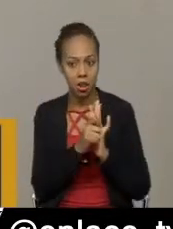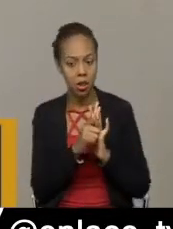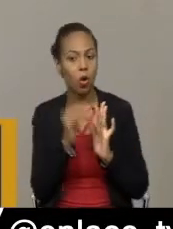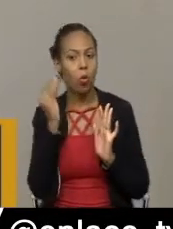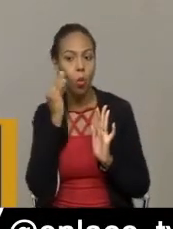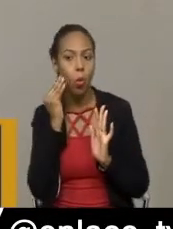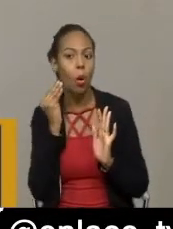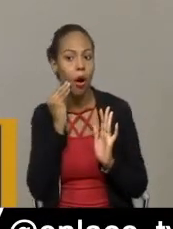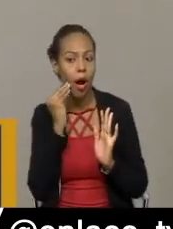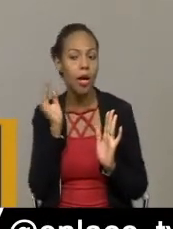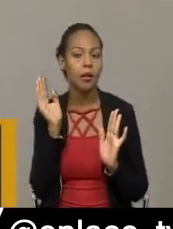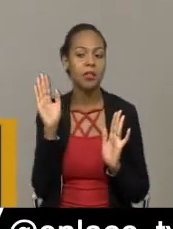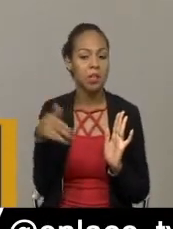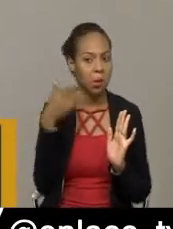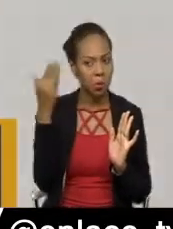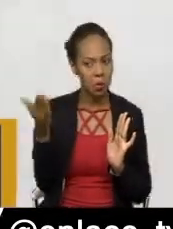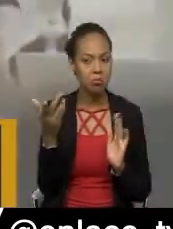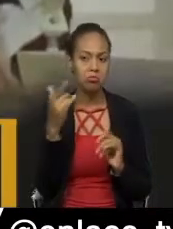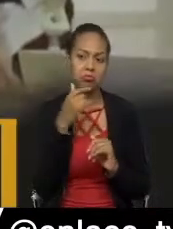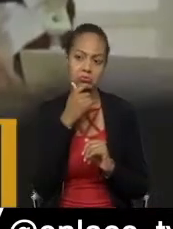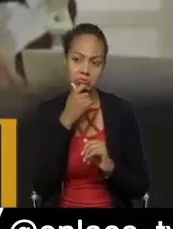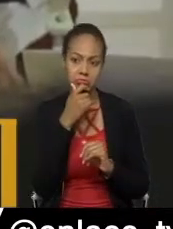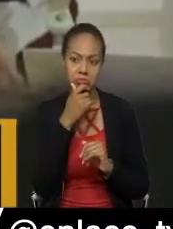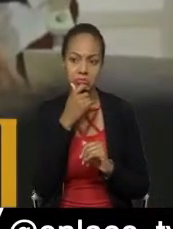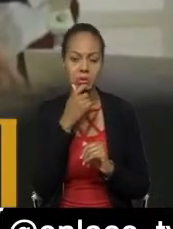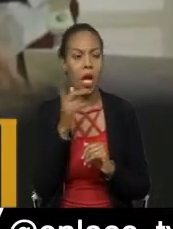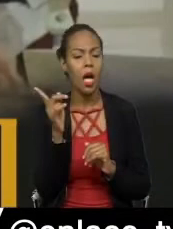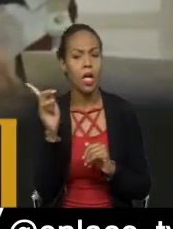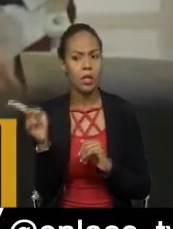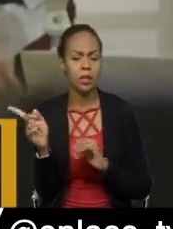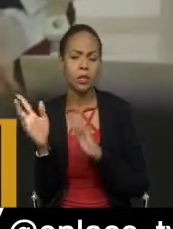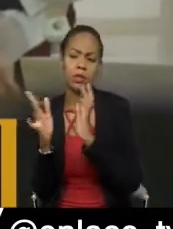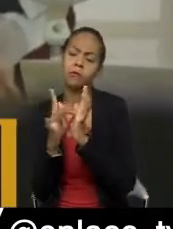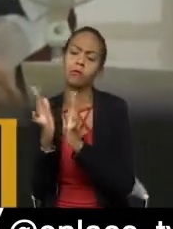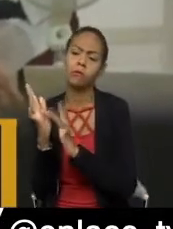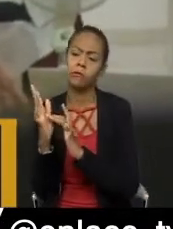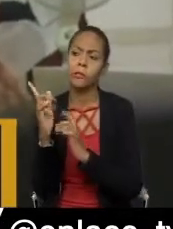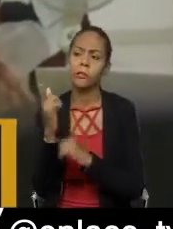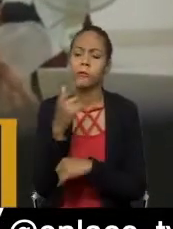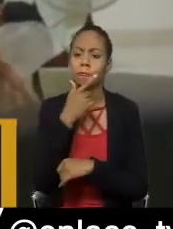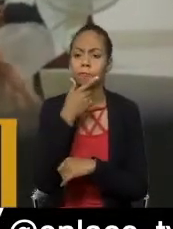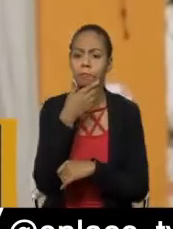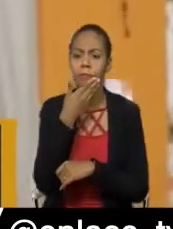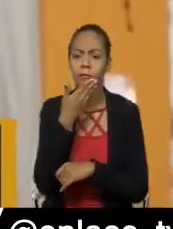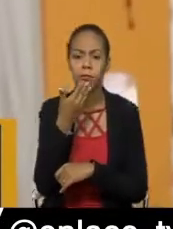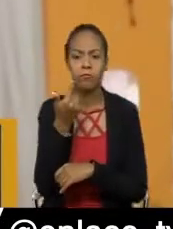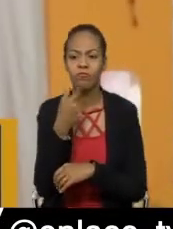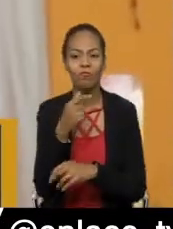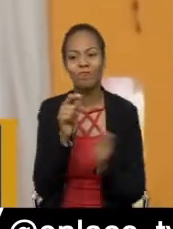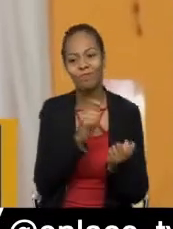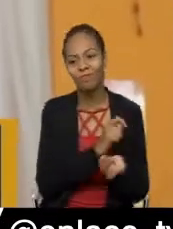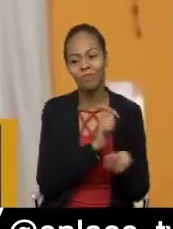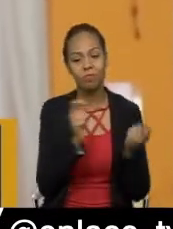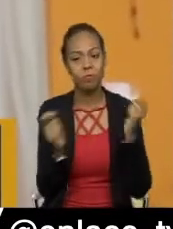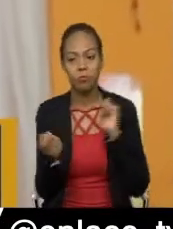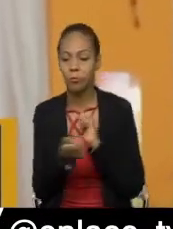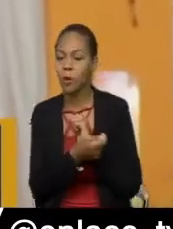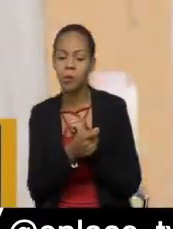hogar. Después me encontré con la persona de Jesús y a partir de ahí el sentido definitivo de mi vida ha